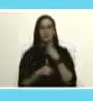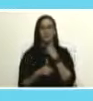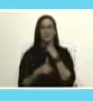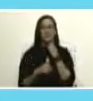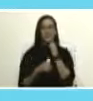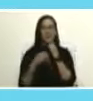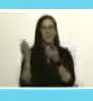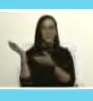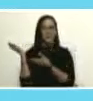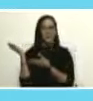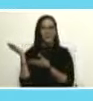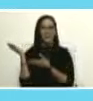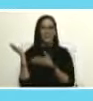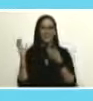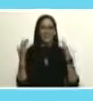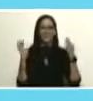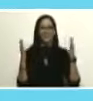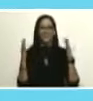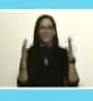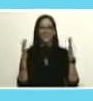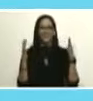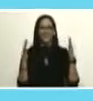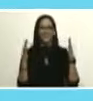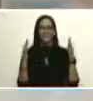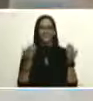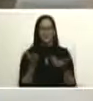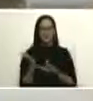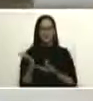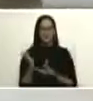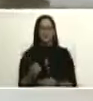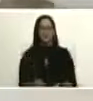pase al frente. Adelante, Esmeralda.